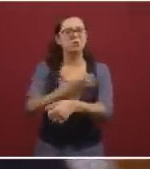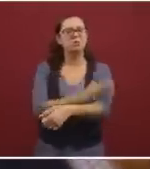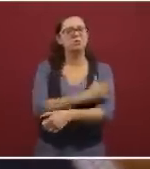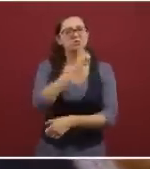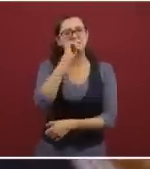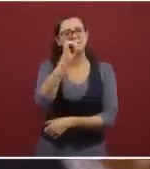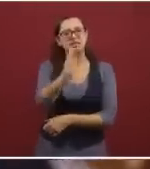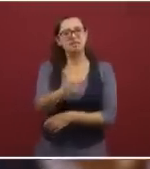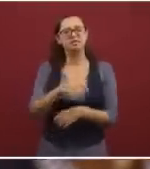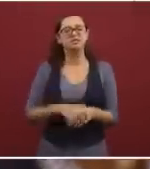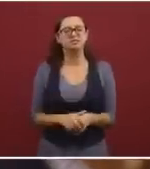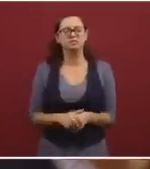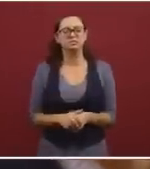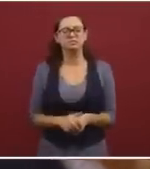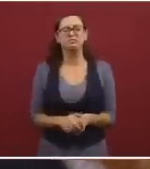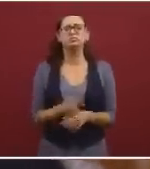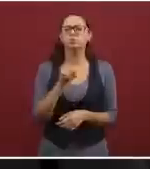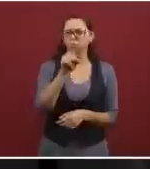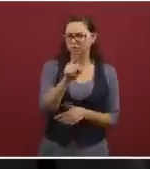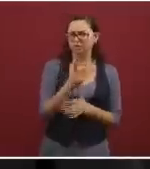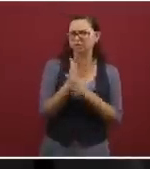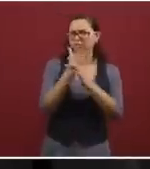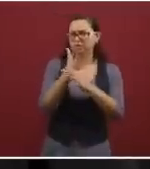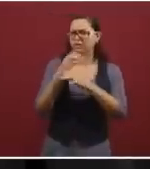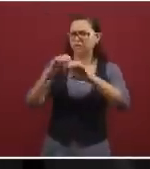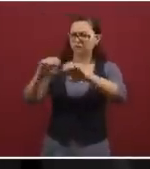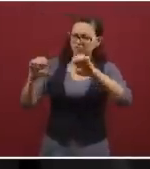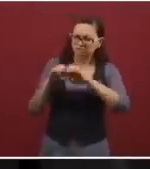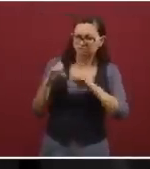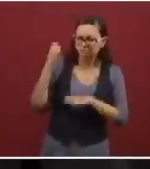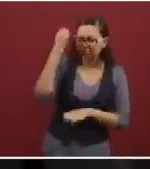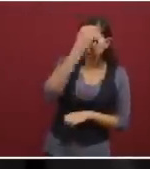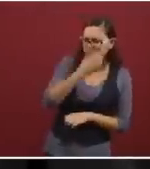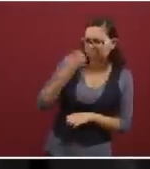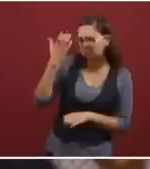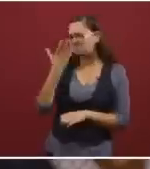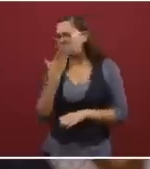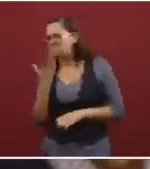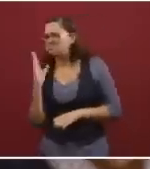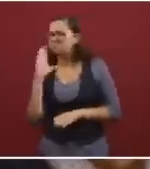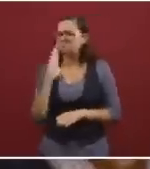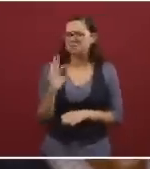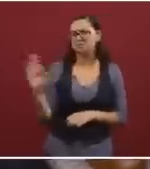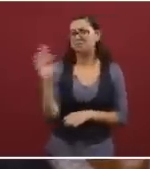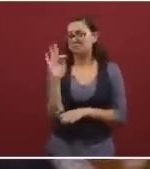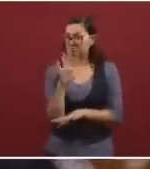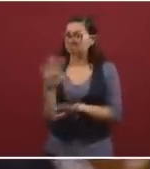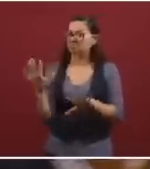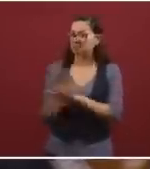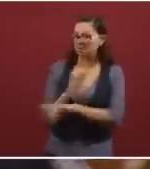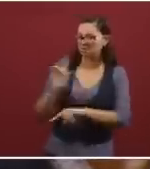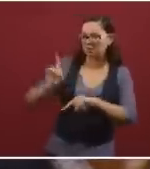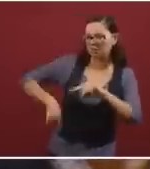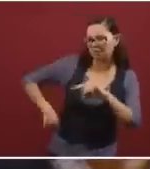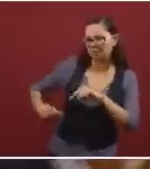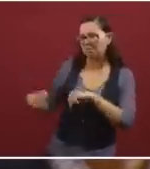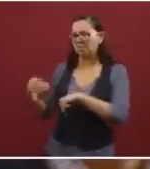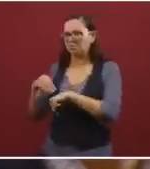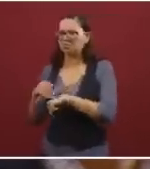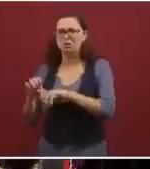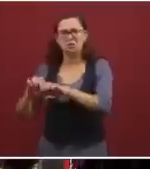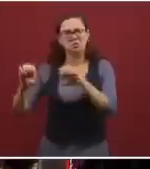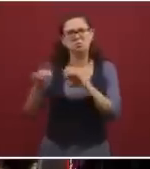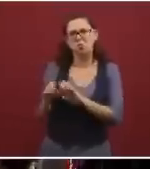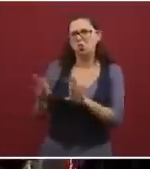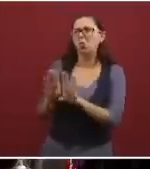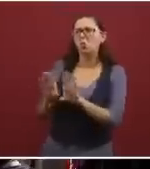Había dicho usted que iba a evaluar constantemente, que incluso pues podría haber algunos cambios. En general, ¿cómo evalúa el gabinete hasta ahora?